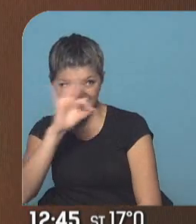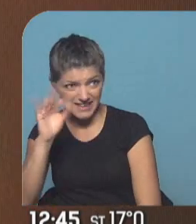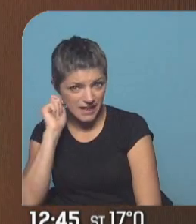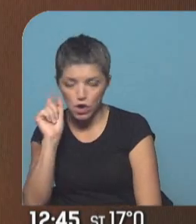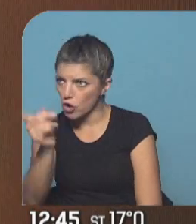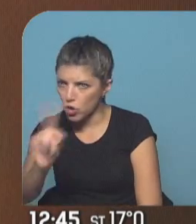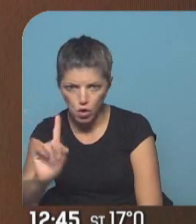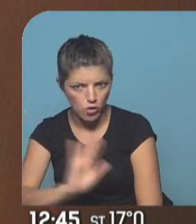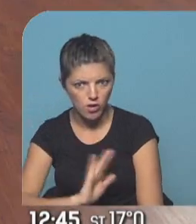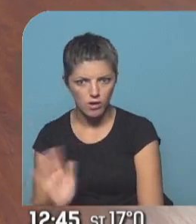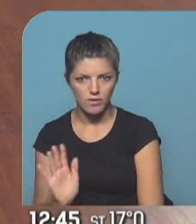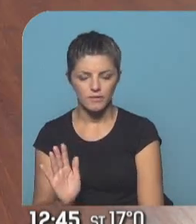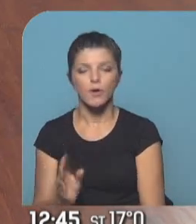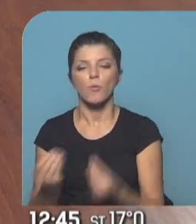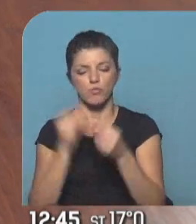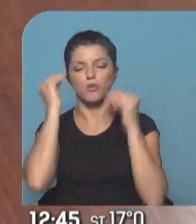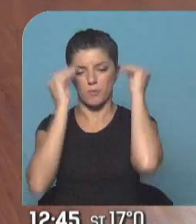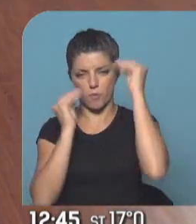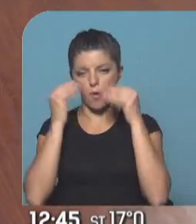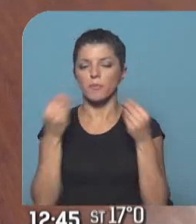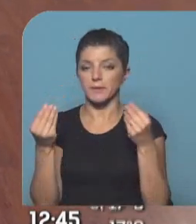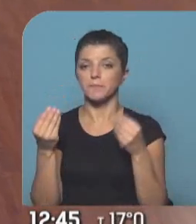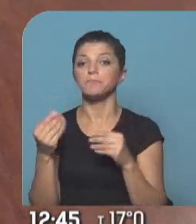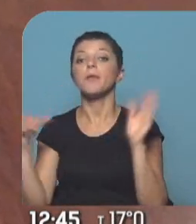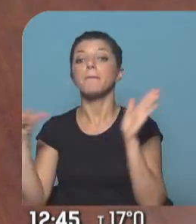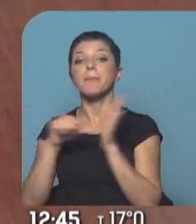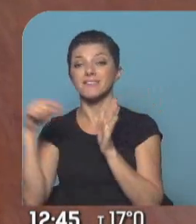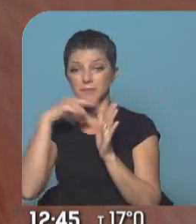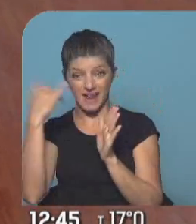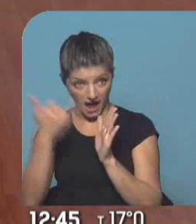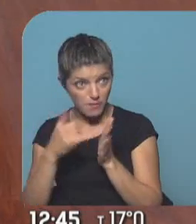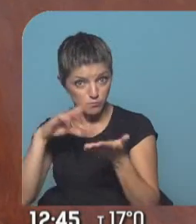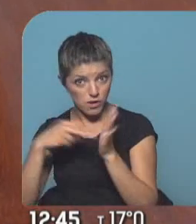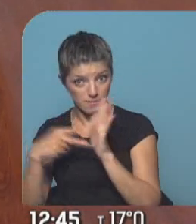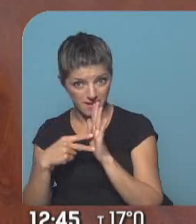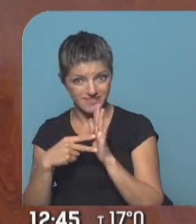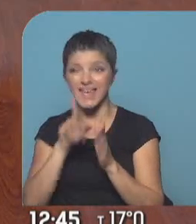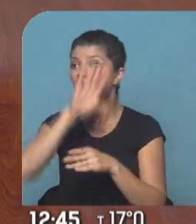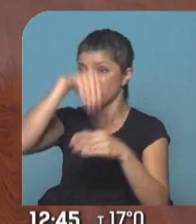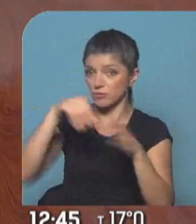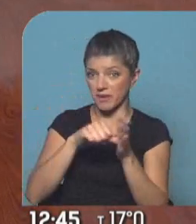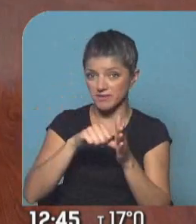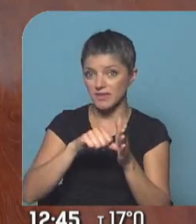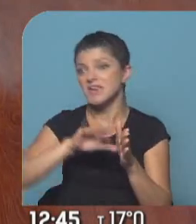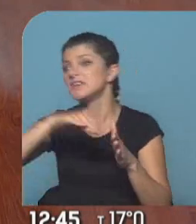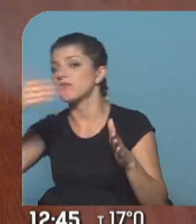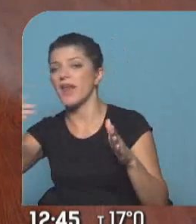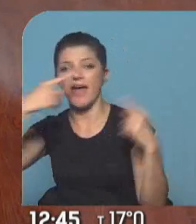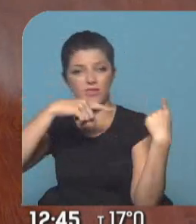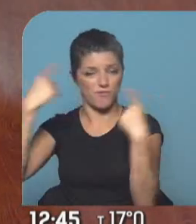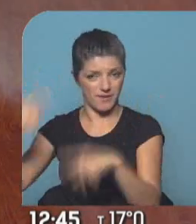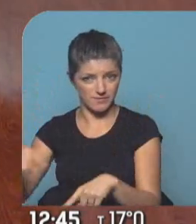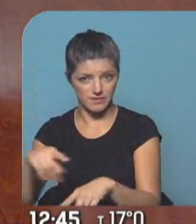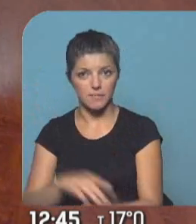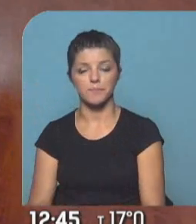hay. Porque hay problemas en Alemania, como bien decía Raúl, puertas hacia adentro es una cosa y puertas afuera es otra. El surplus, lo que es